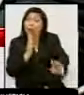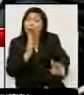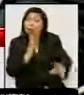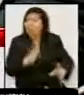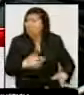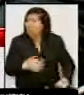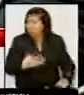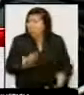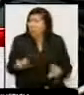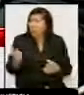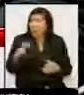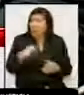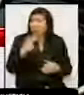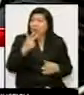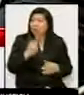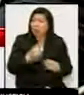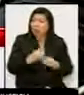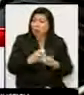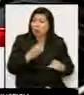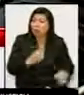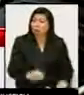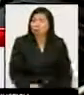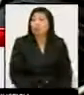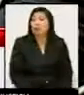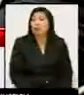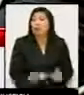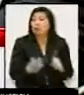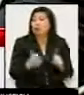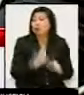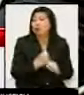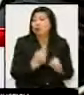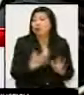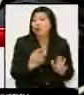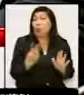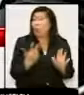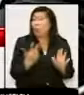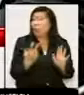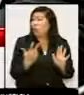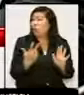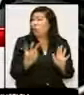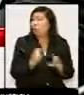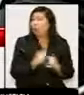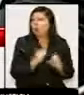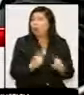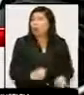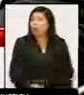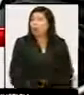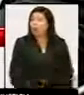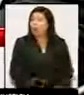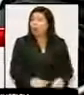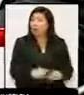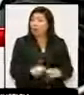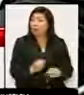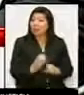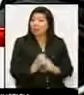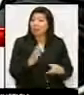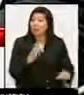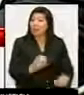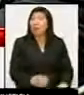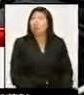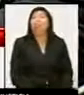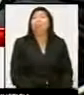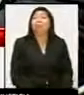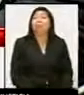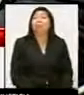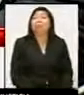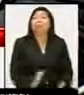poder subir en el primer bus, si es que tienen suerte, a las 6 o a las 7 o a las 8 de la mañana, dependiendo de esa cola, para